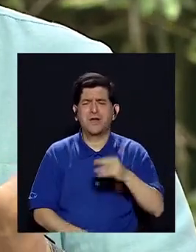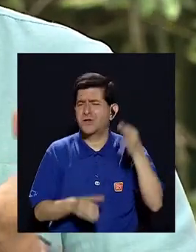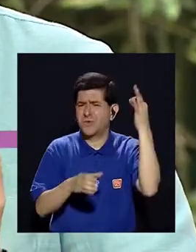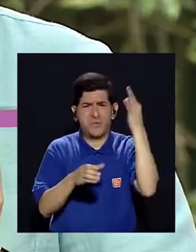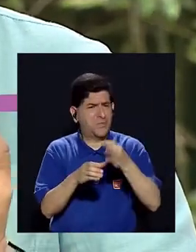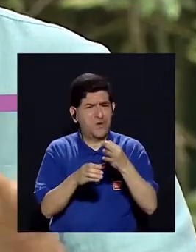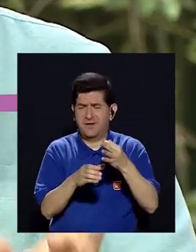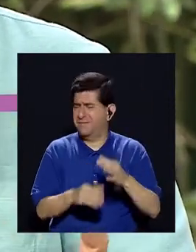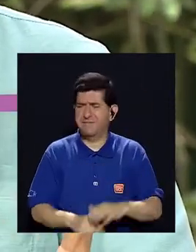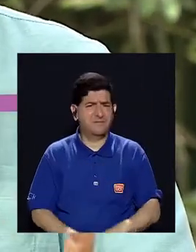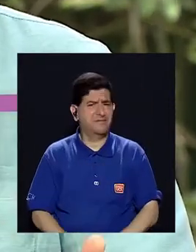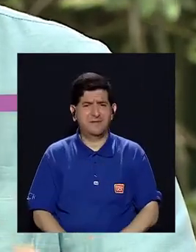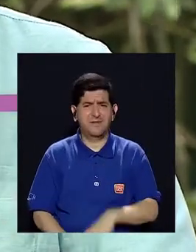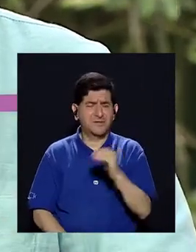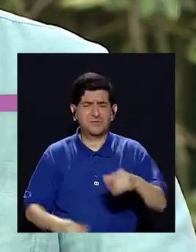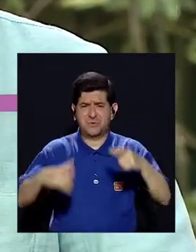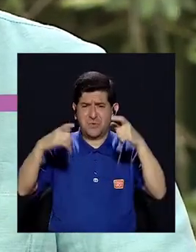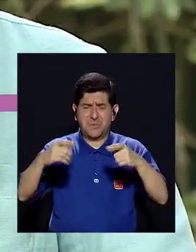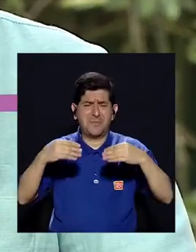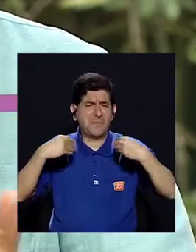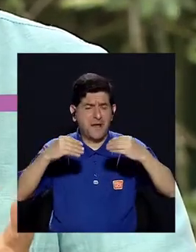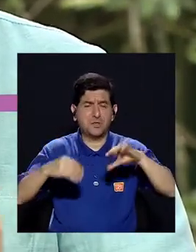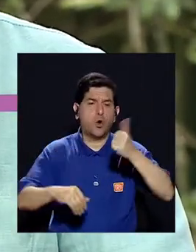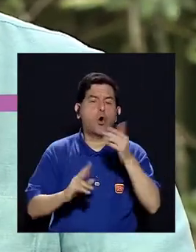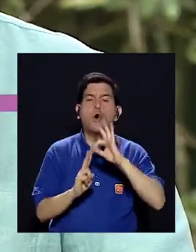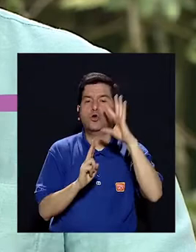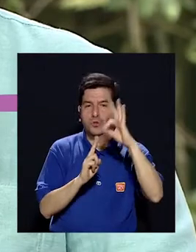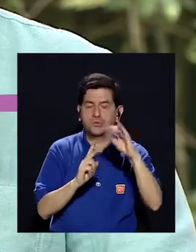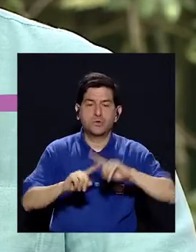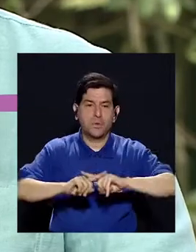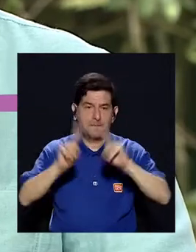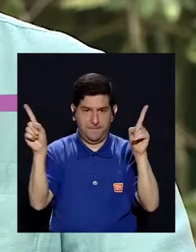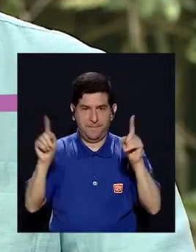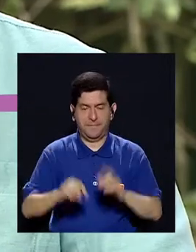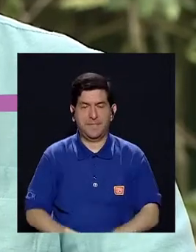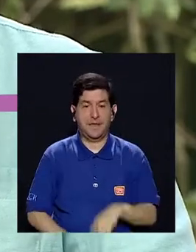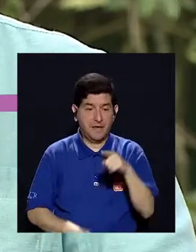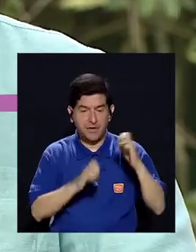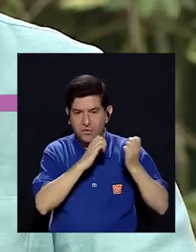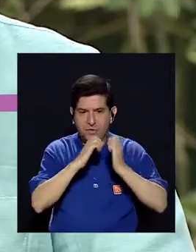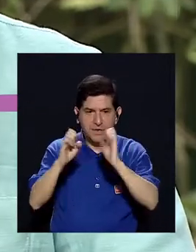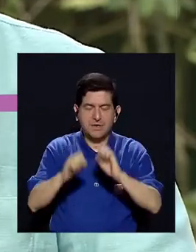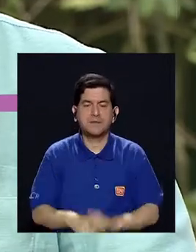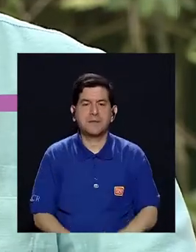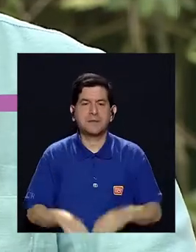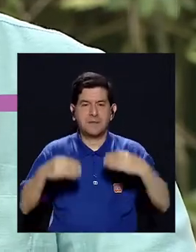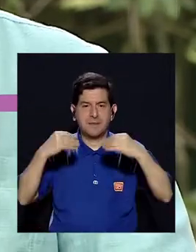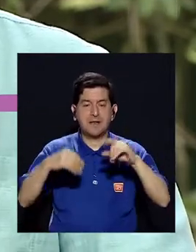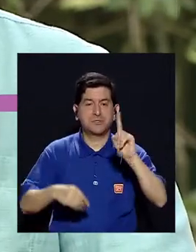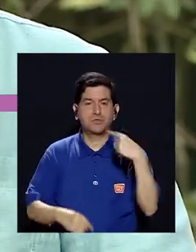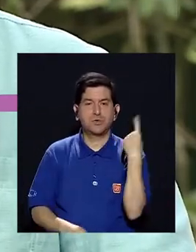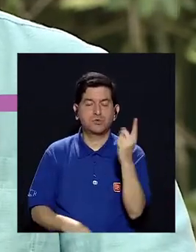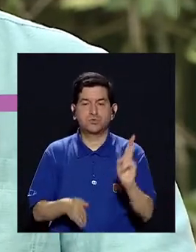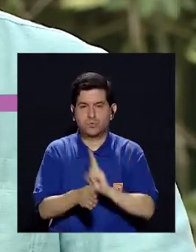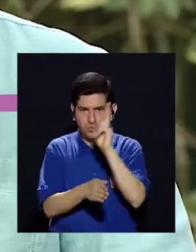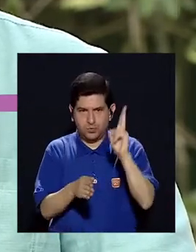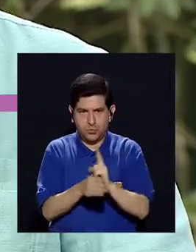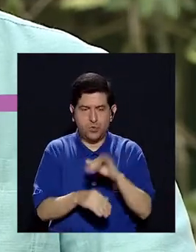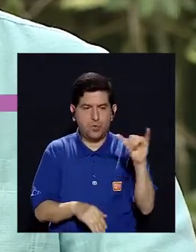que no ofrezcan platos plásticos, sino otras opciones. Pero también esta estrategia de plásticos de un solo uso va dirigida también